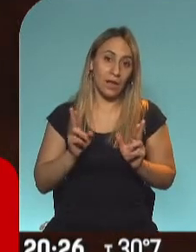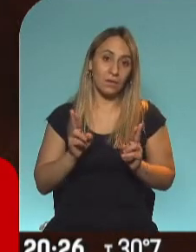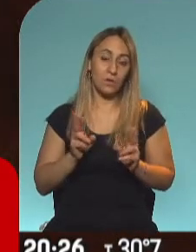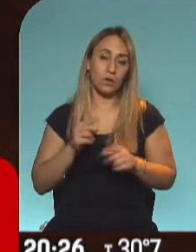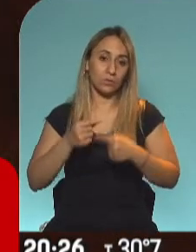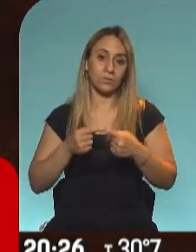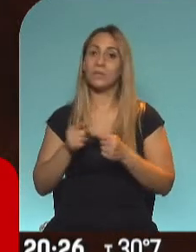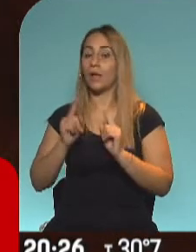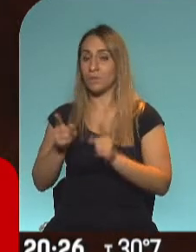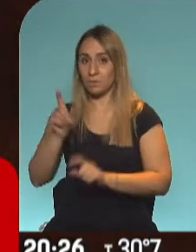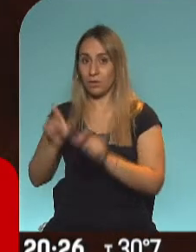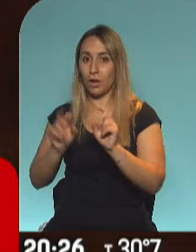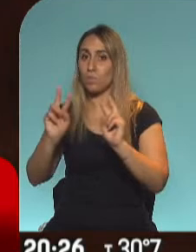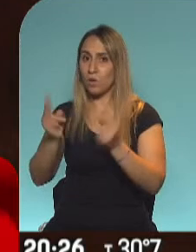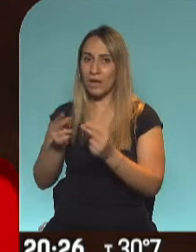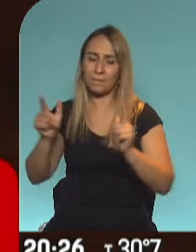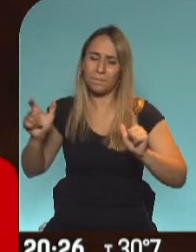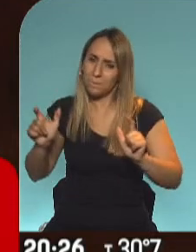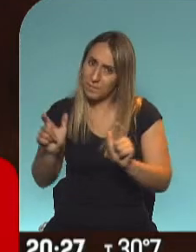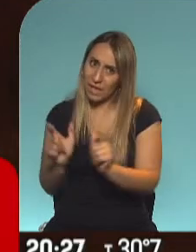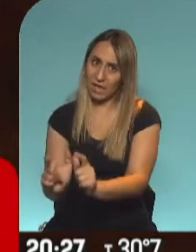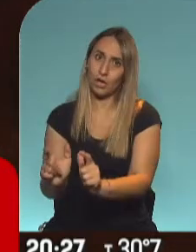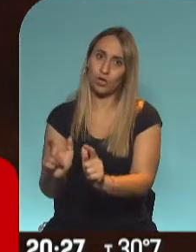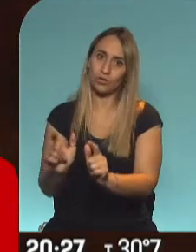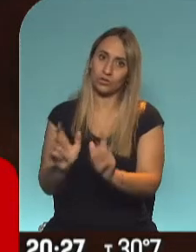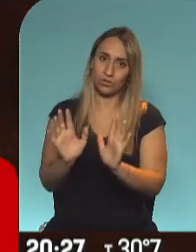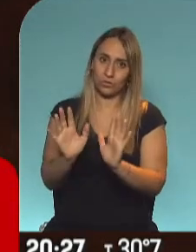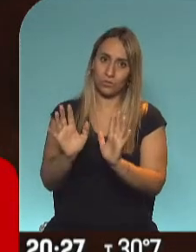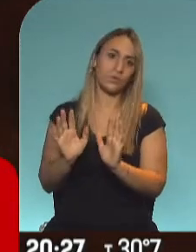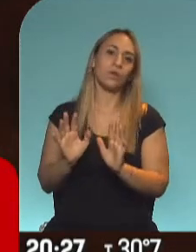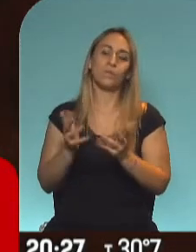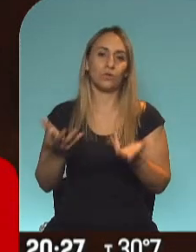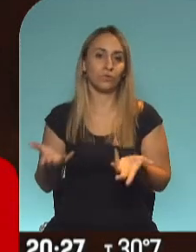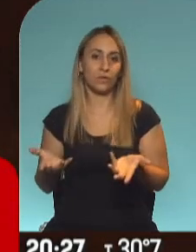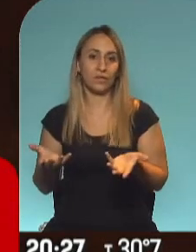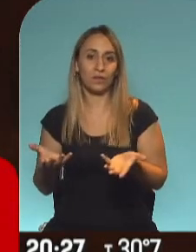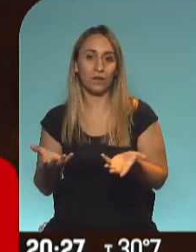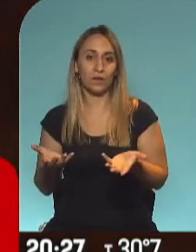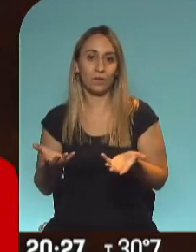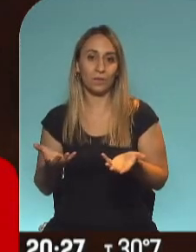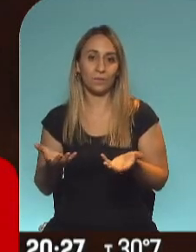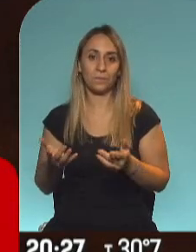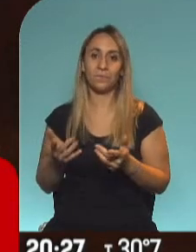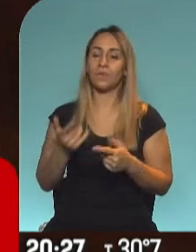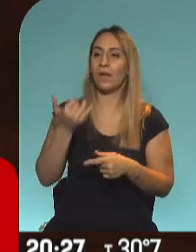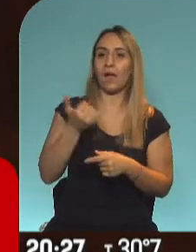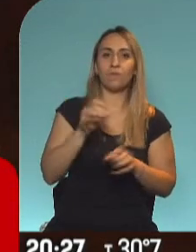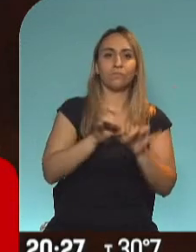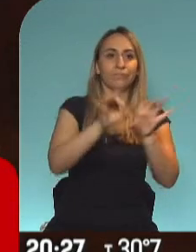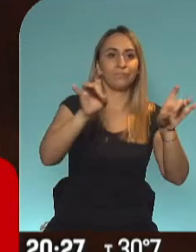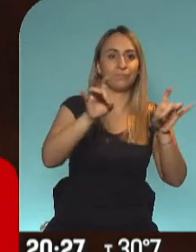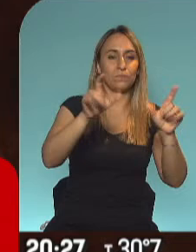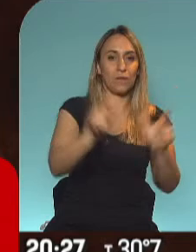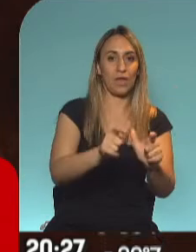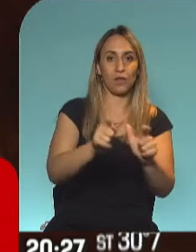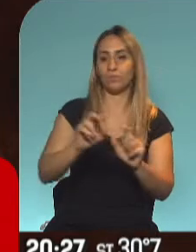de los muertos, que también están descendiendo, pero no todavía, porque claramente después de los casos aparecen las consecuencias.